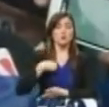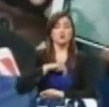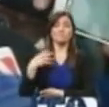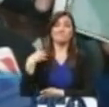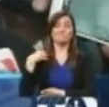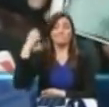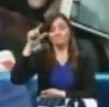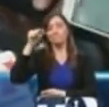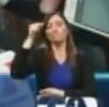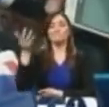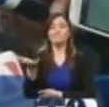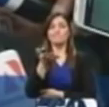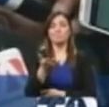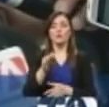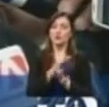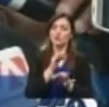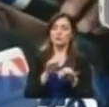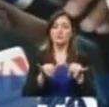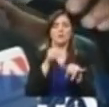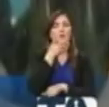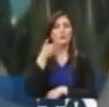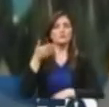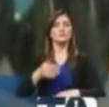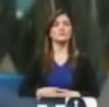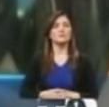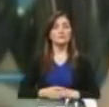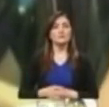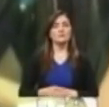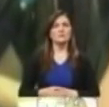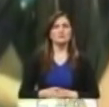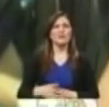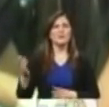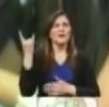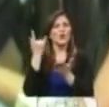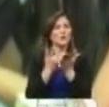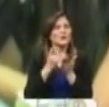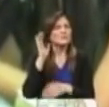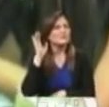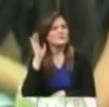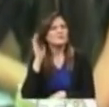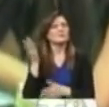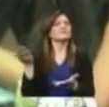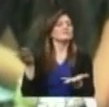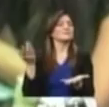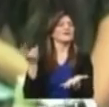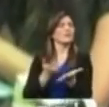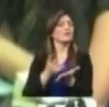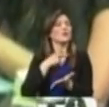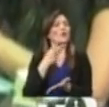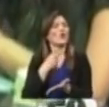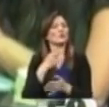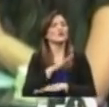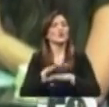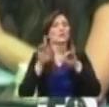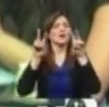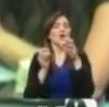garantizando que el gobierno siga funcionando de la mejor manera posible. Los audios filtrados del esposo de la canciller María Fernanda Espinosa, entre otros temas, hacían